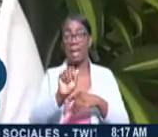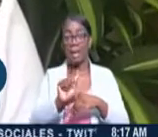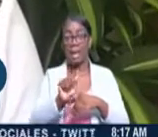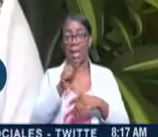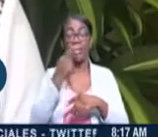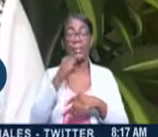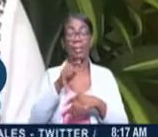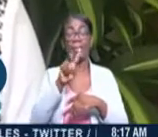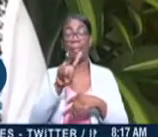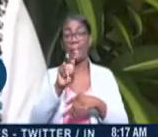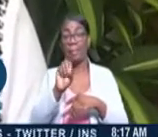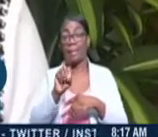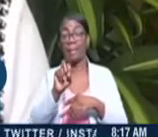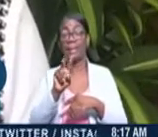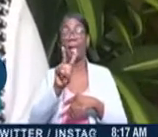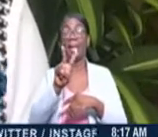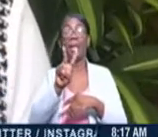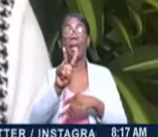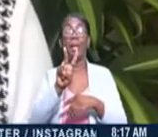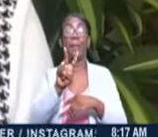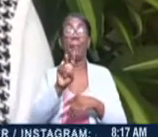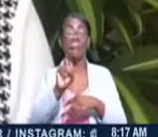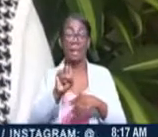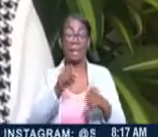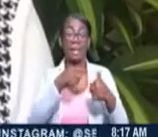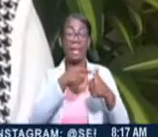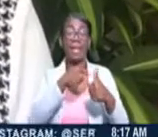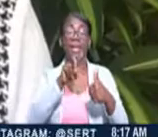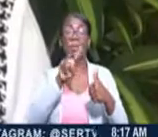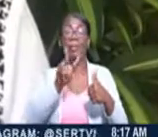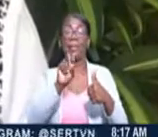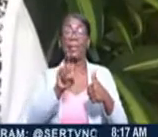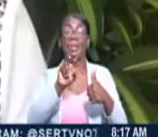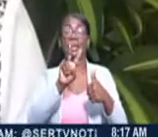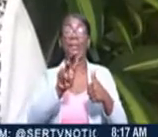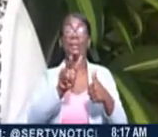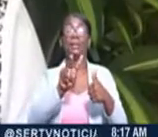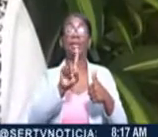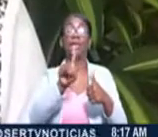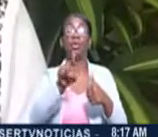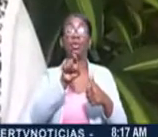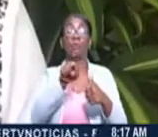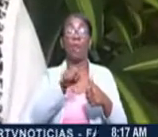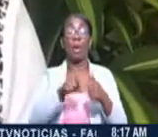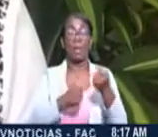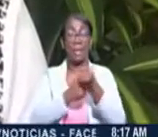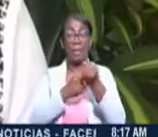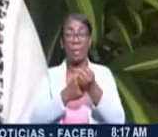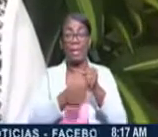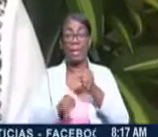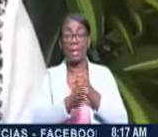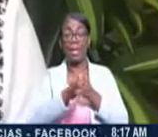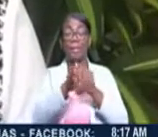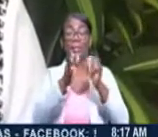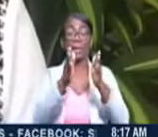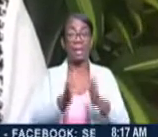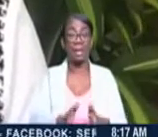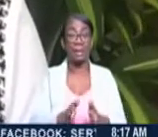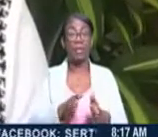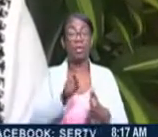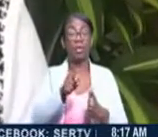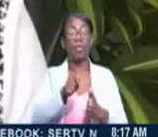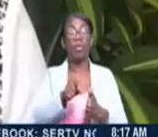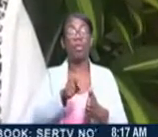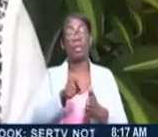2020 y el 2021 para apoyar a ese pescador que requiere mejoras en sus artes de pesca, en